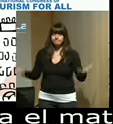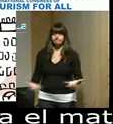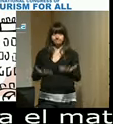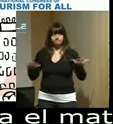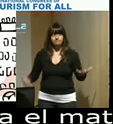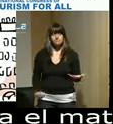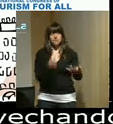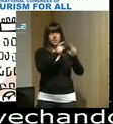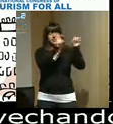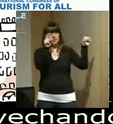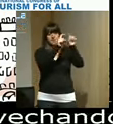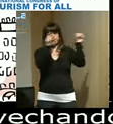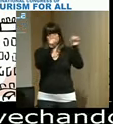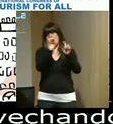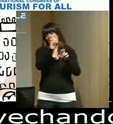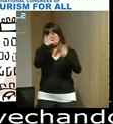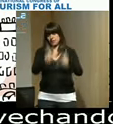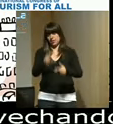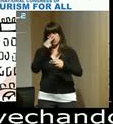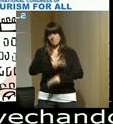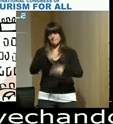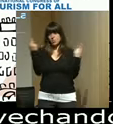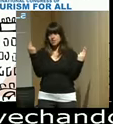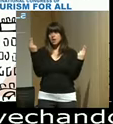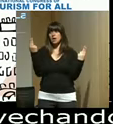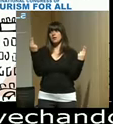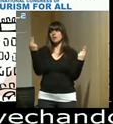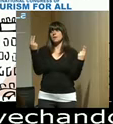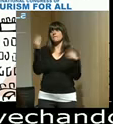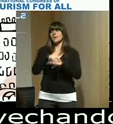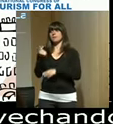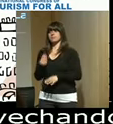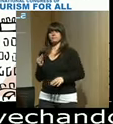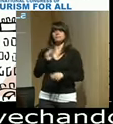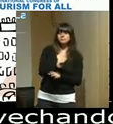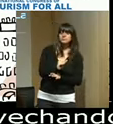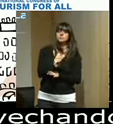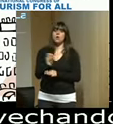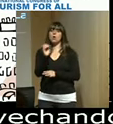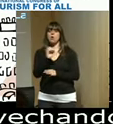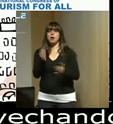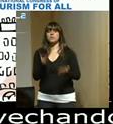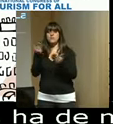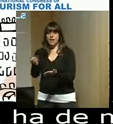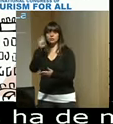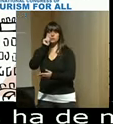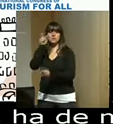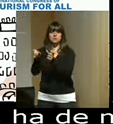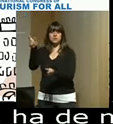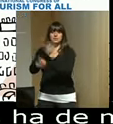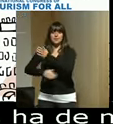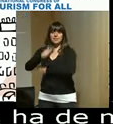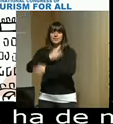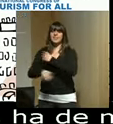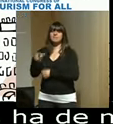pero a las empresas y a las administraciones públicas de invertir y incentivar el turismo de personas con discapacidad, que es que la ONU estima